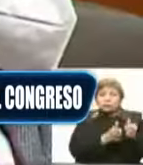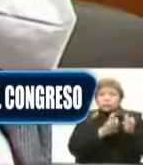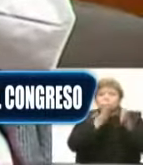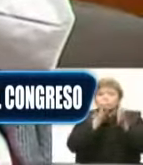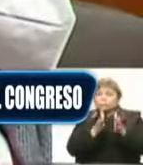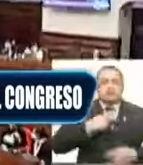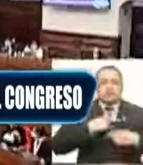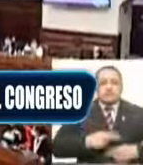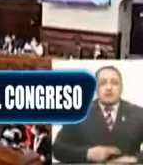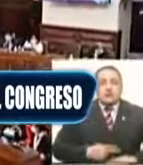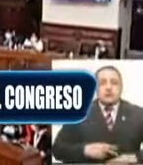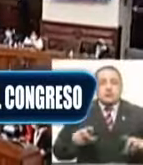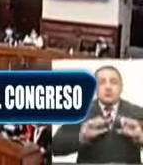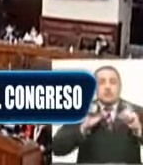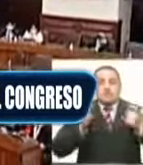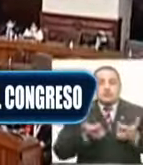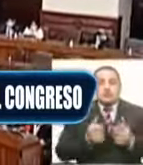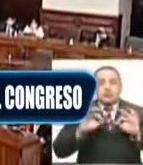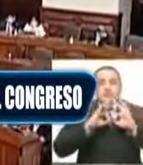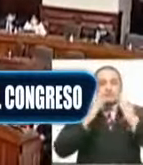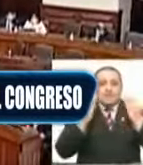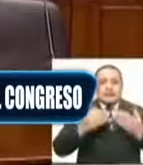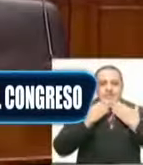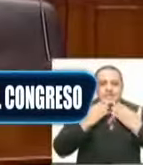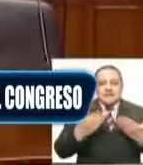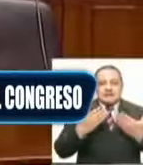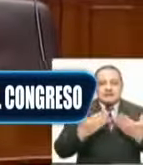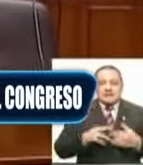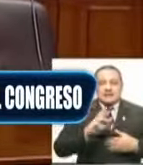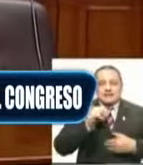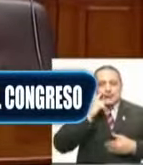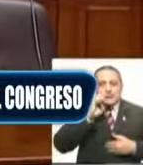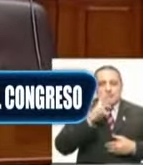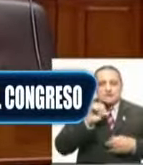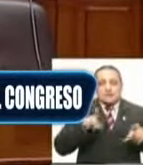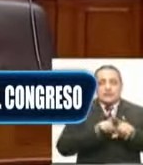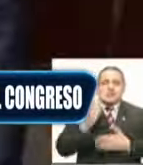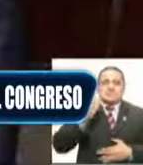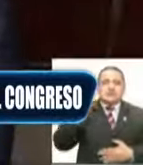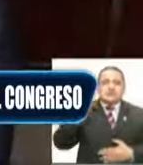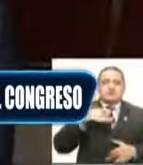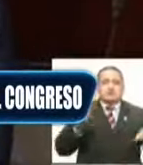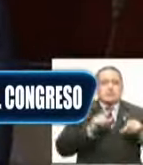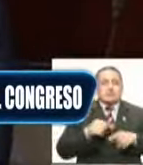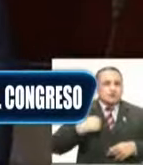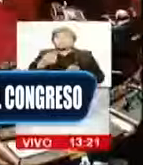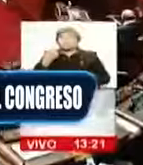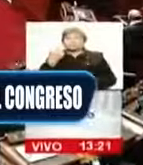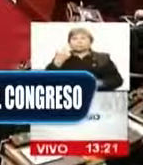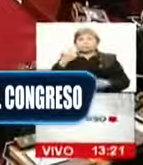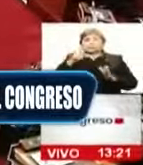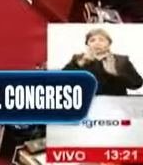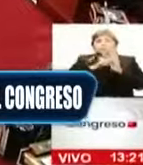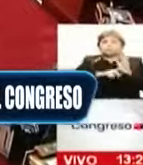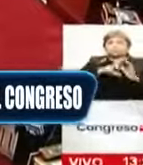se deberá aprobar en el pleno del congreso citado para este jueves a las 10 de la mañana